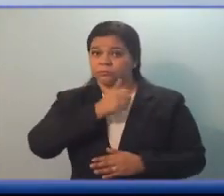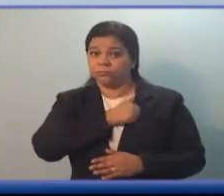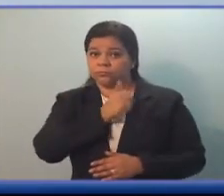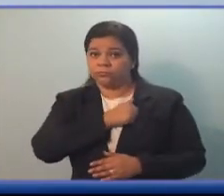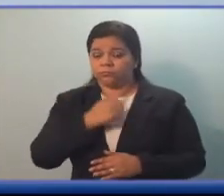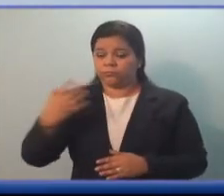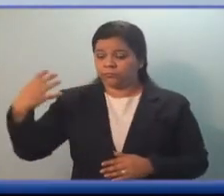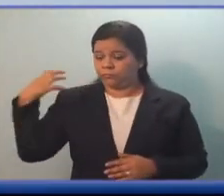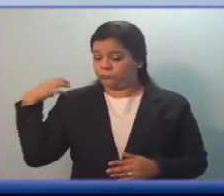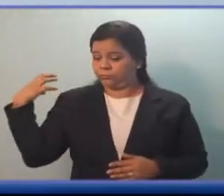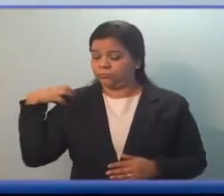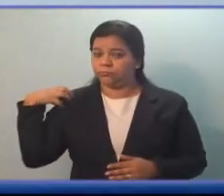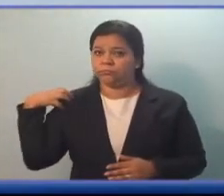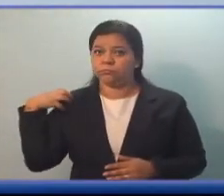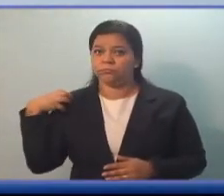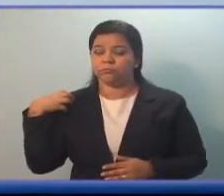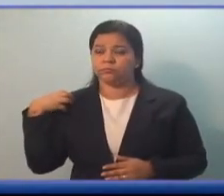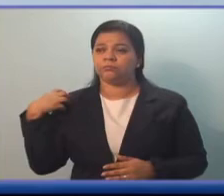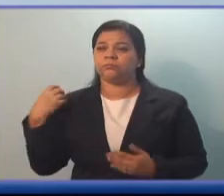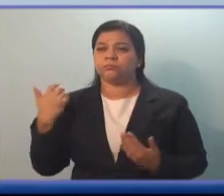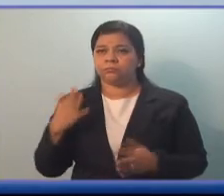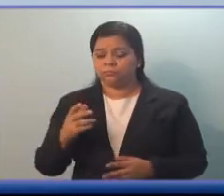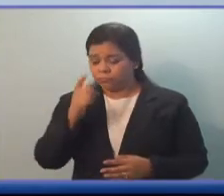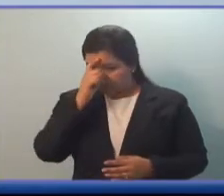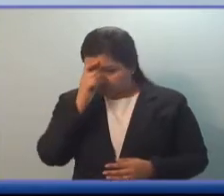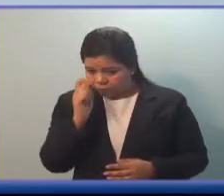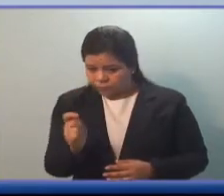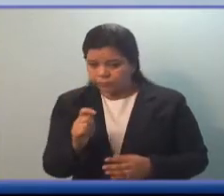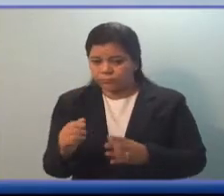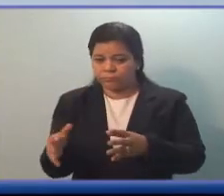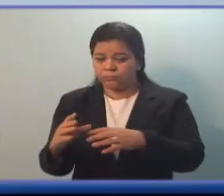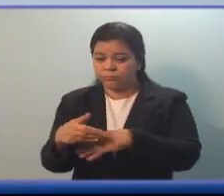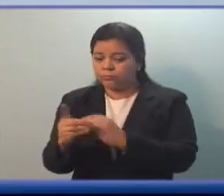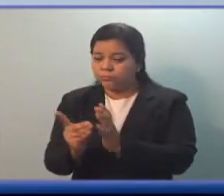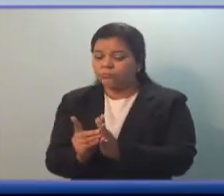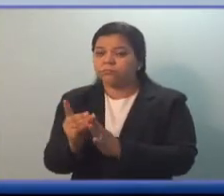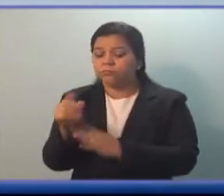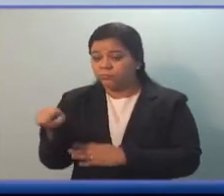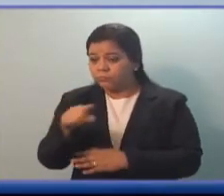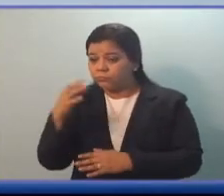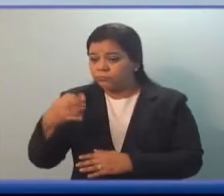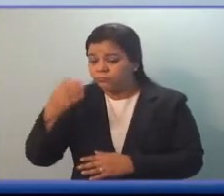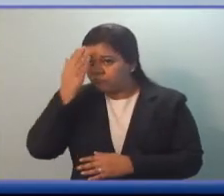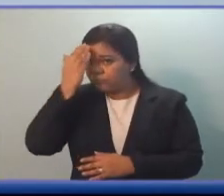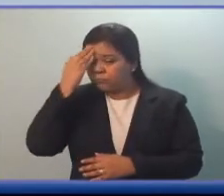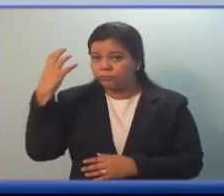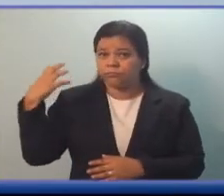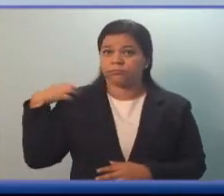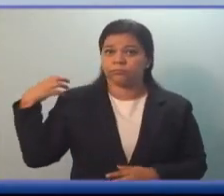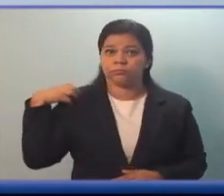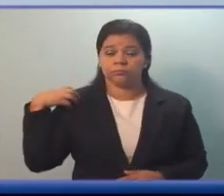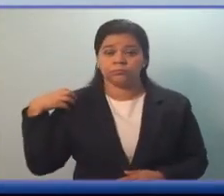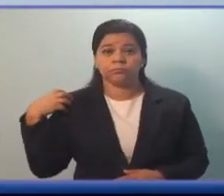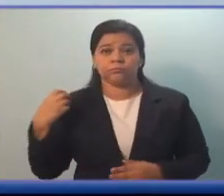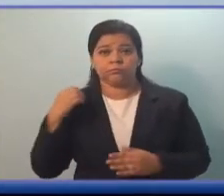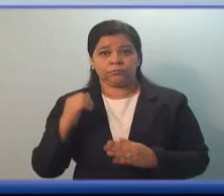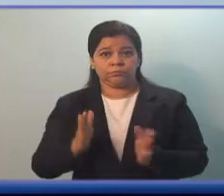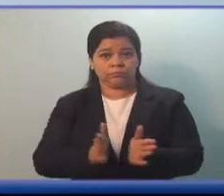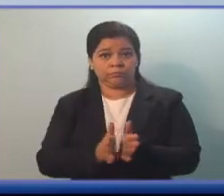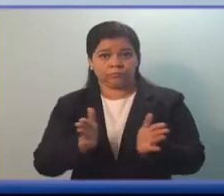es importante, honorable subcomisión, que ustedes sepan de que de la Gerencia General de Asuntos Jurídicos